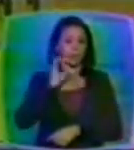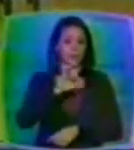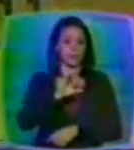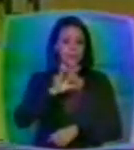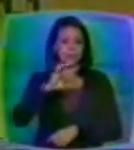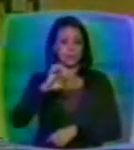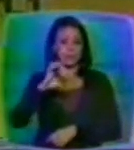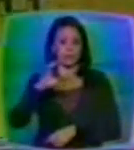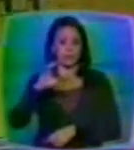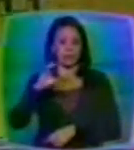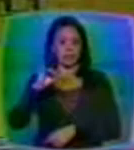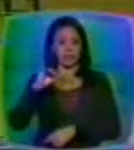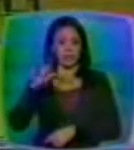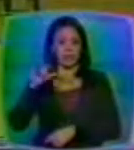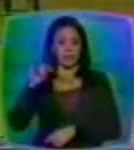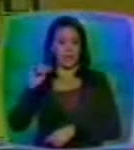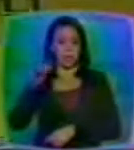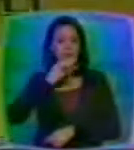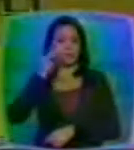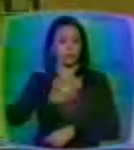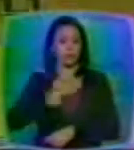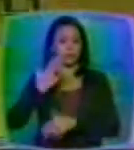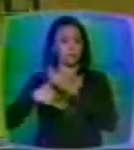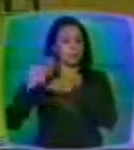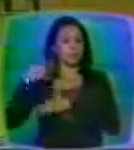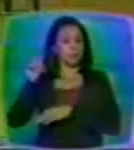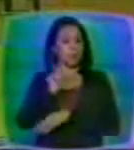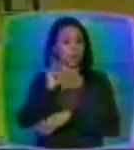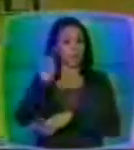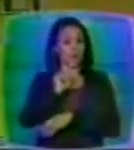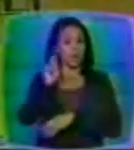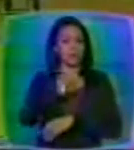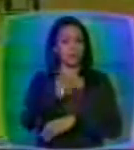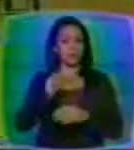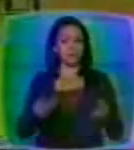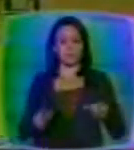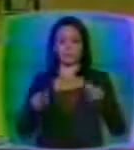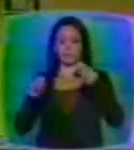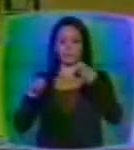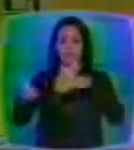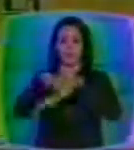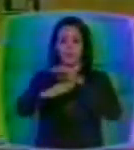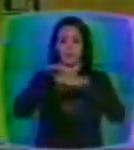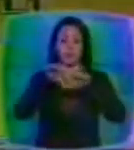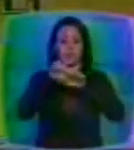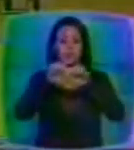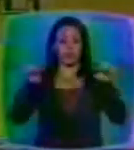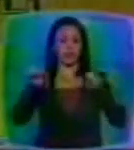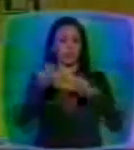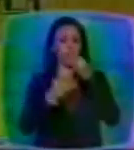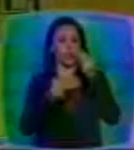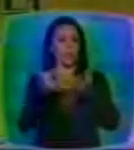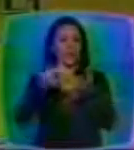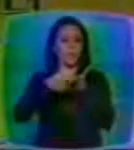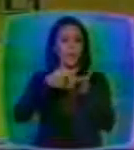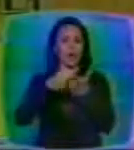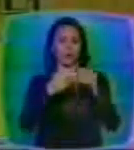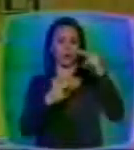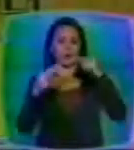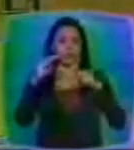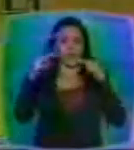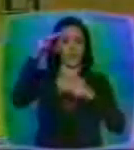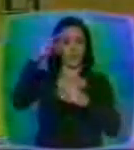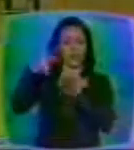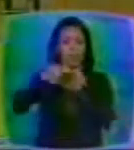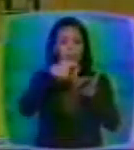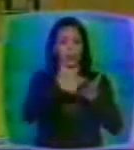estudios, Cecilia García Arocha, aseguró que desde hace varios meses entregó al Ministerio de Educación las tablas con la escala de sueldos